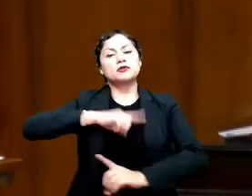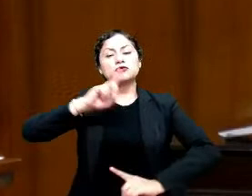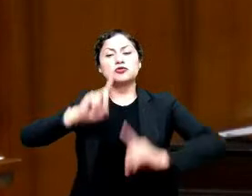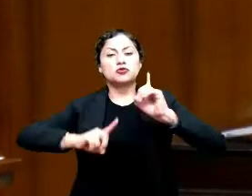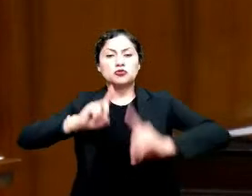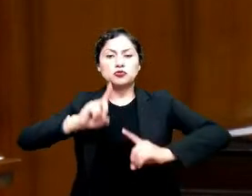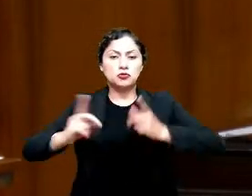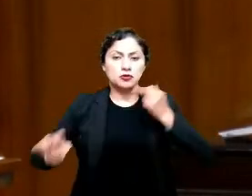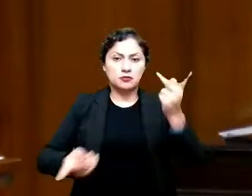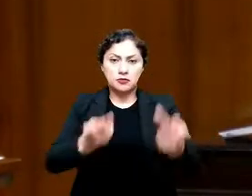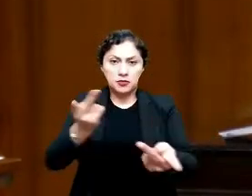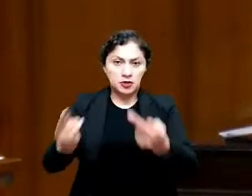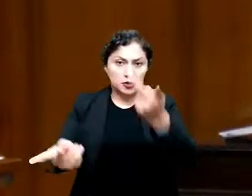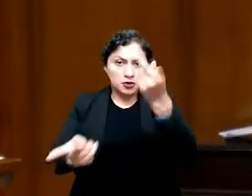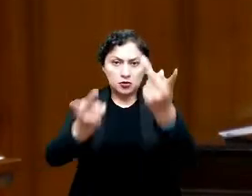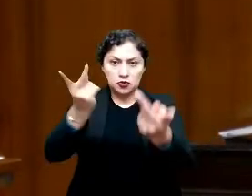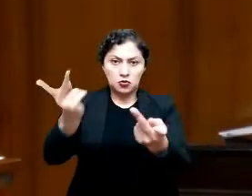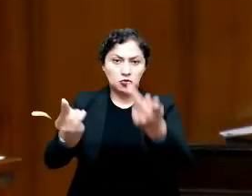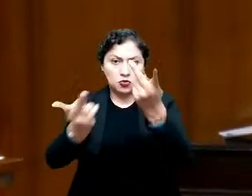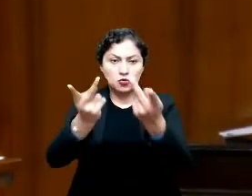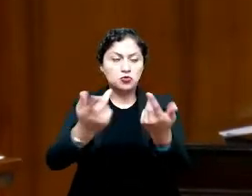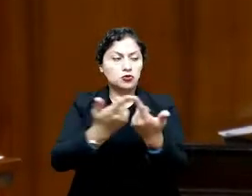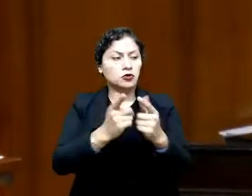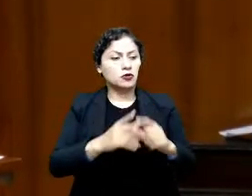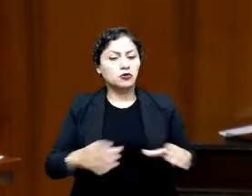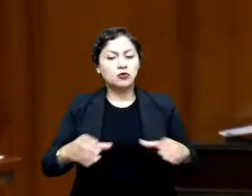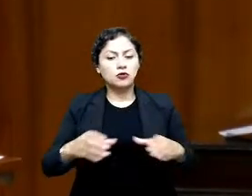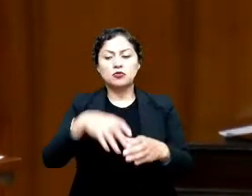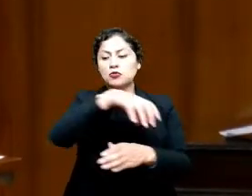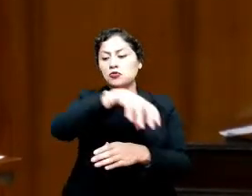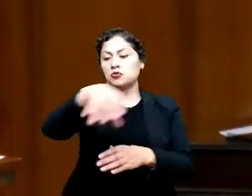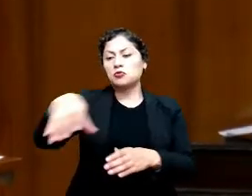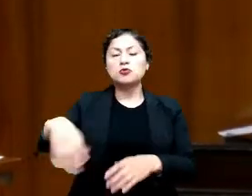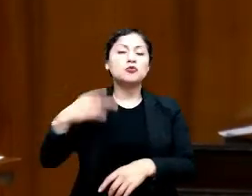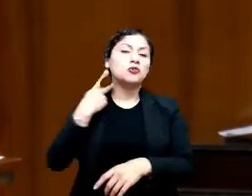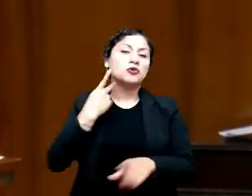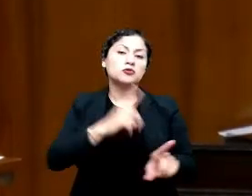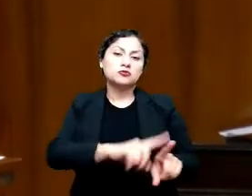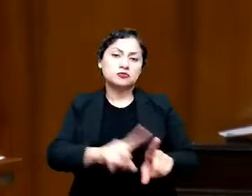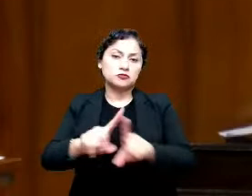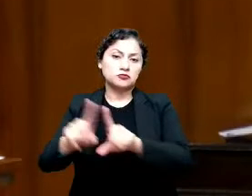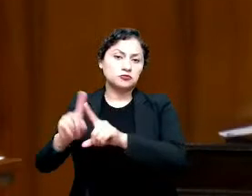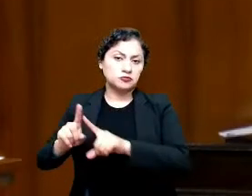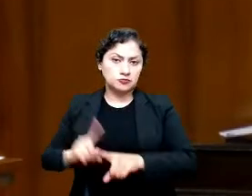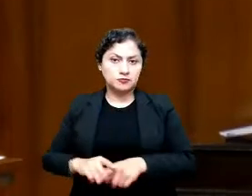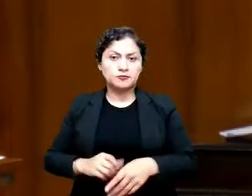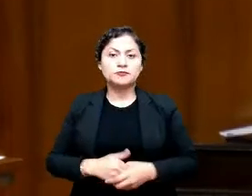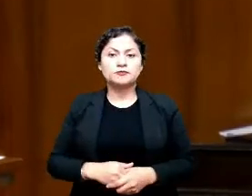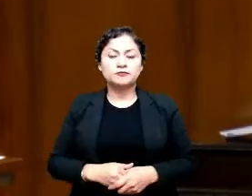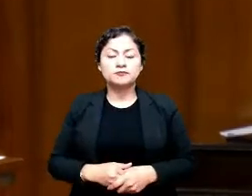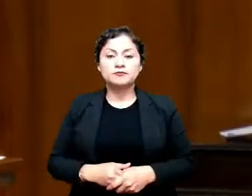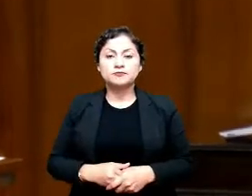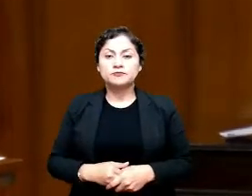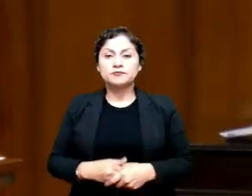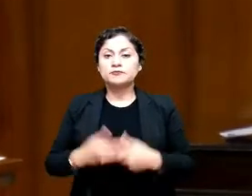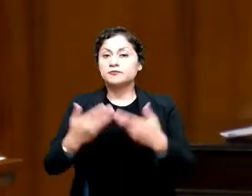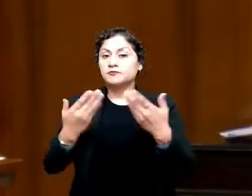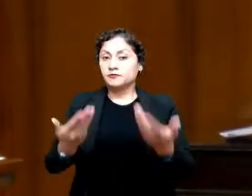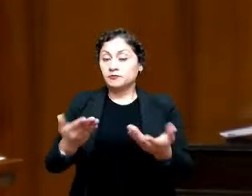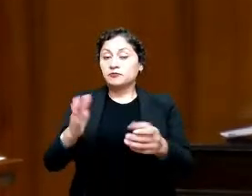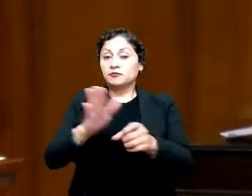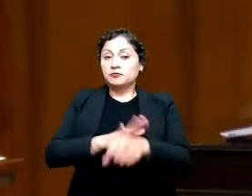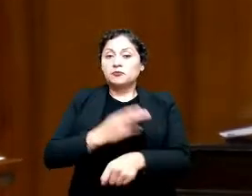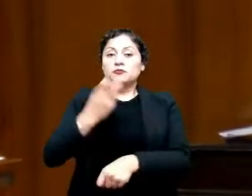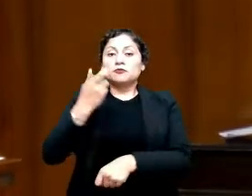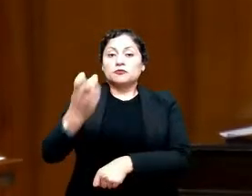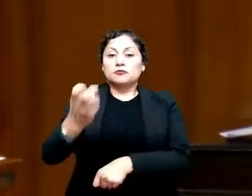preguntas que harán todas las fracciones parlamentarias. Bajo este contexto, señor